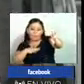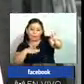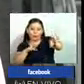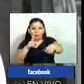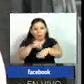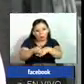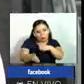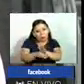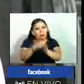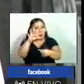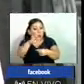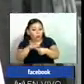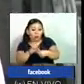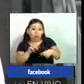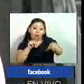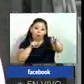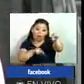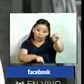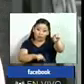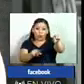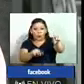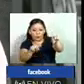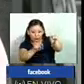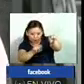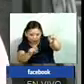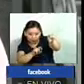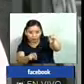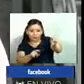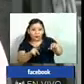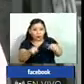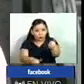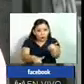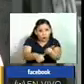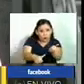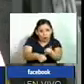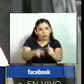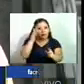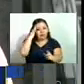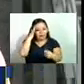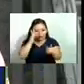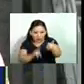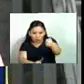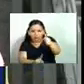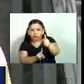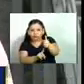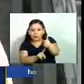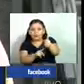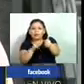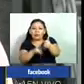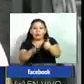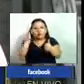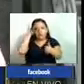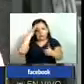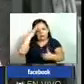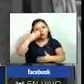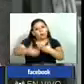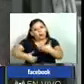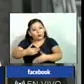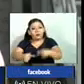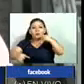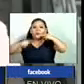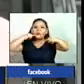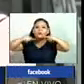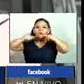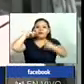propietario el nombre de esta persona suplente también la conozco y ya está más en un proceso democrático